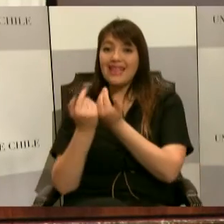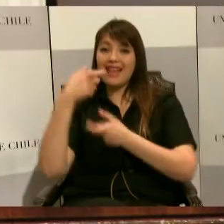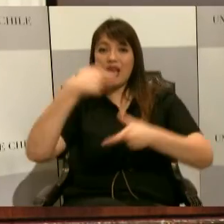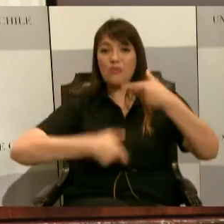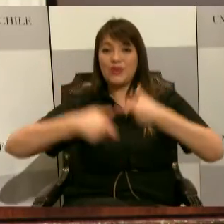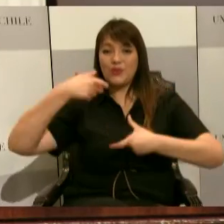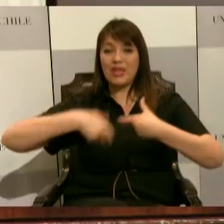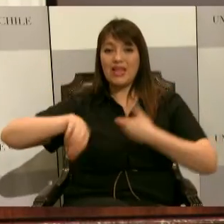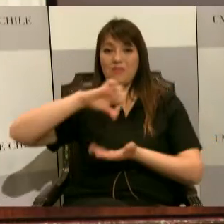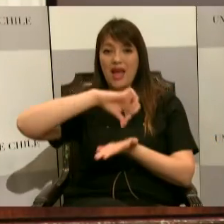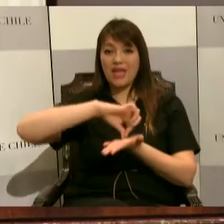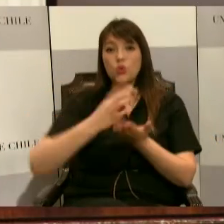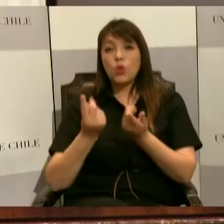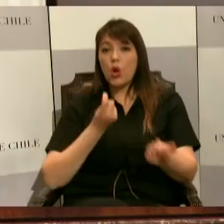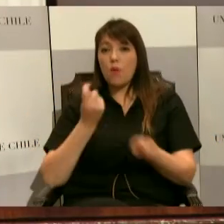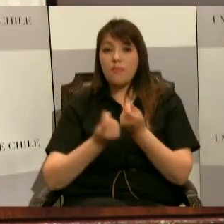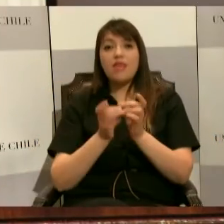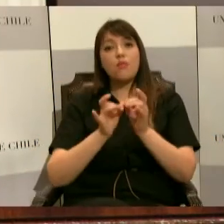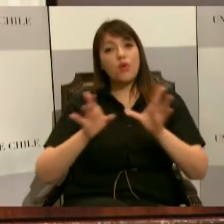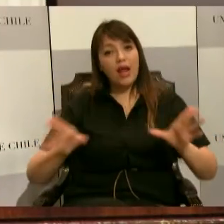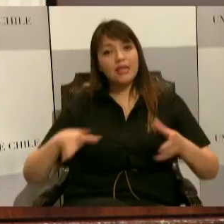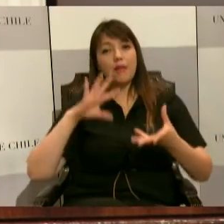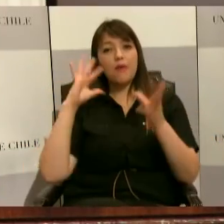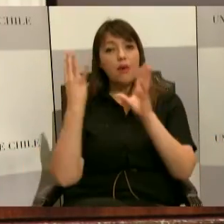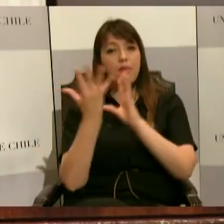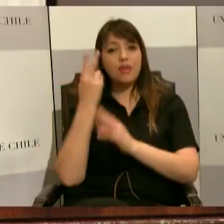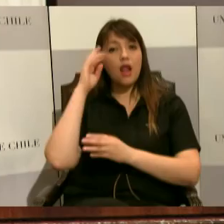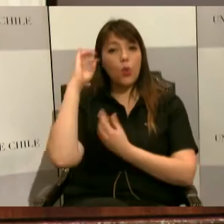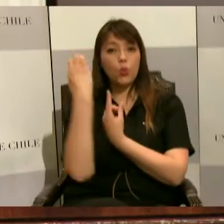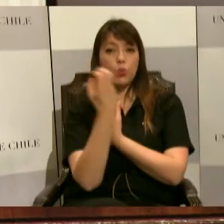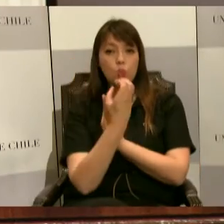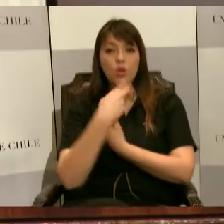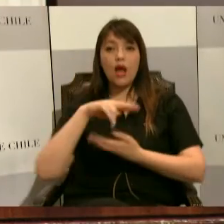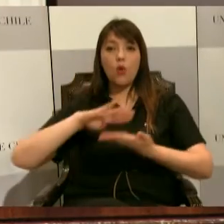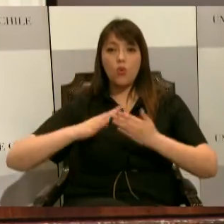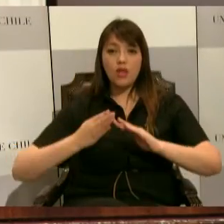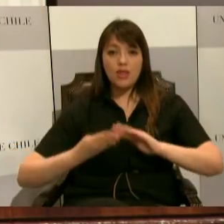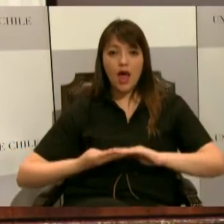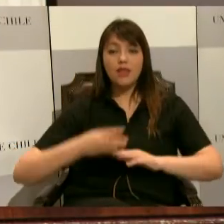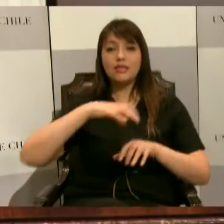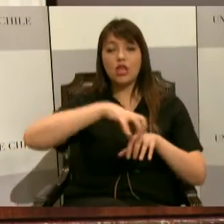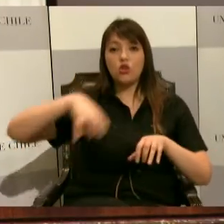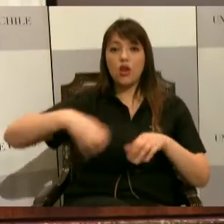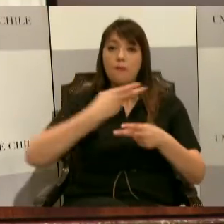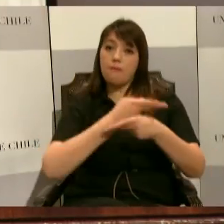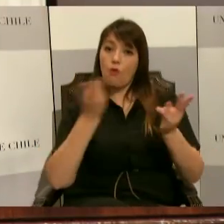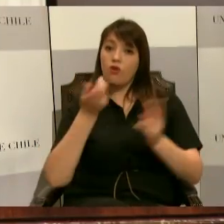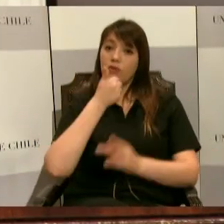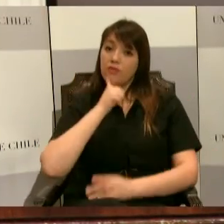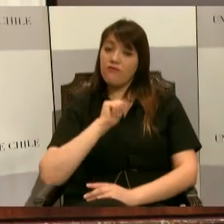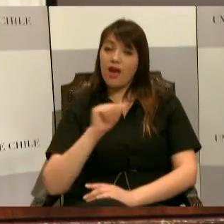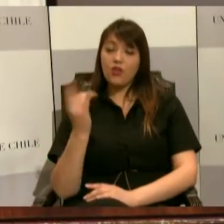país, su economía, su democracia, su medio ambiente, la cultura, sus comunidades, los sectores públicos y